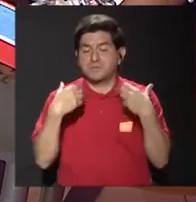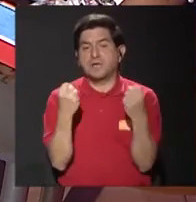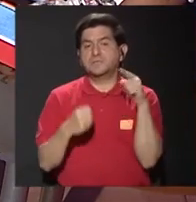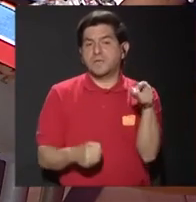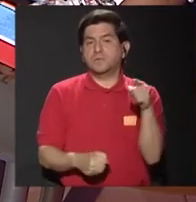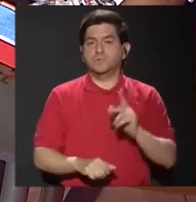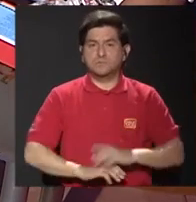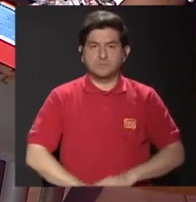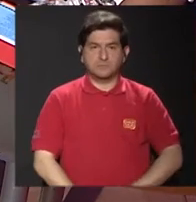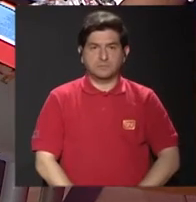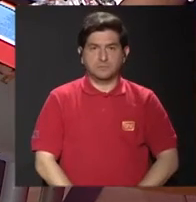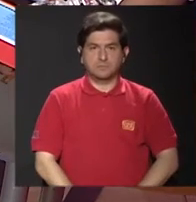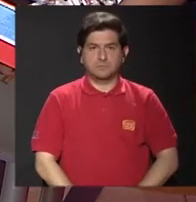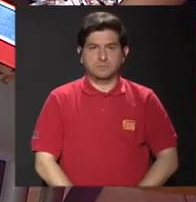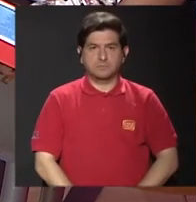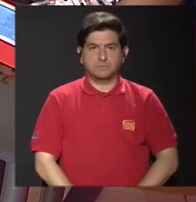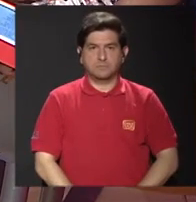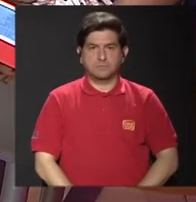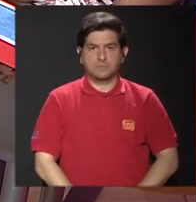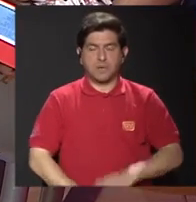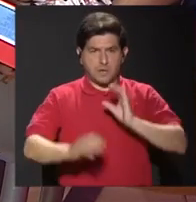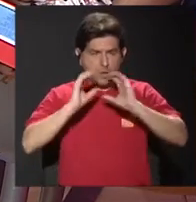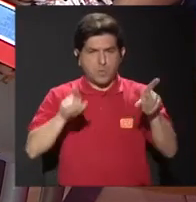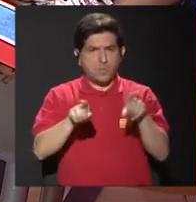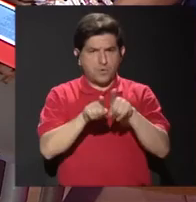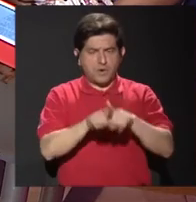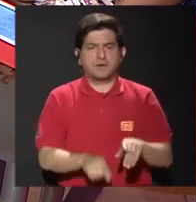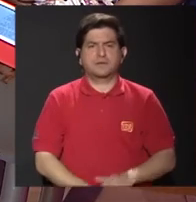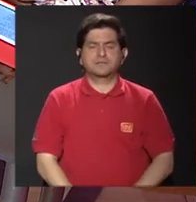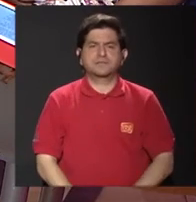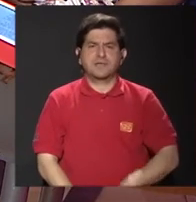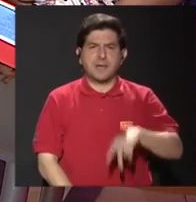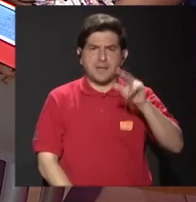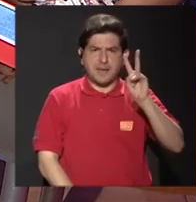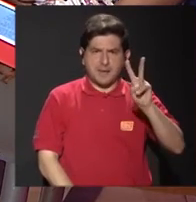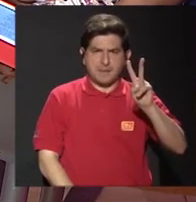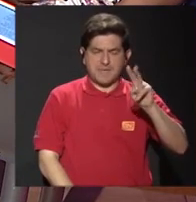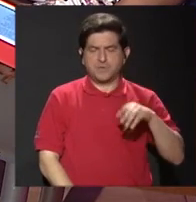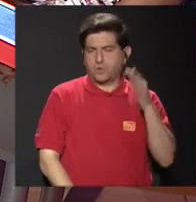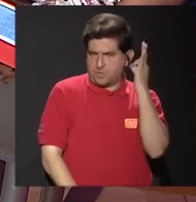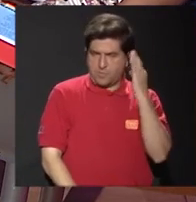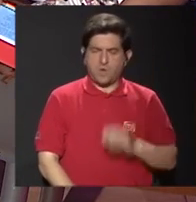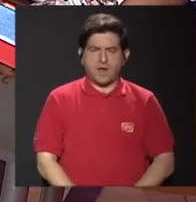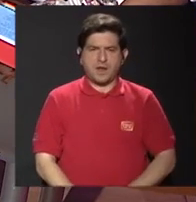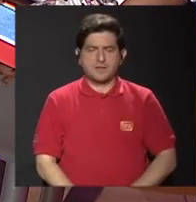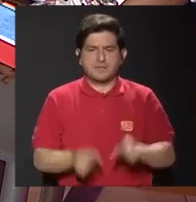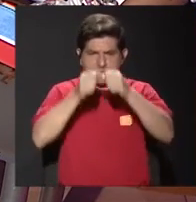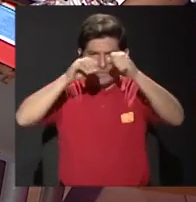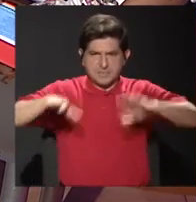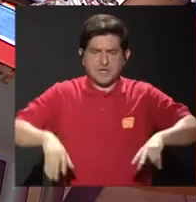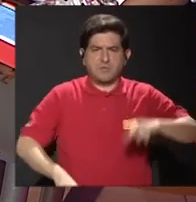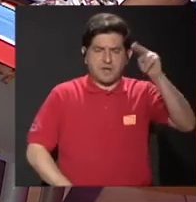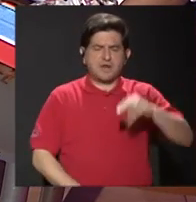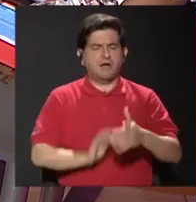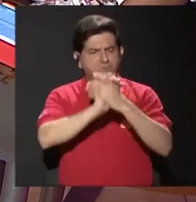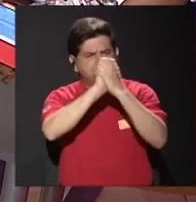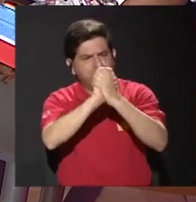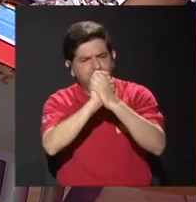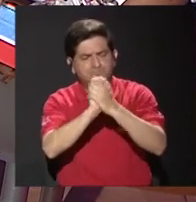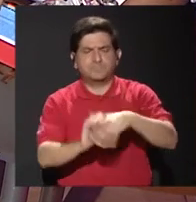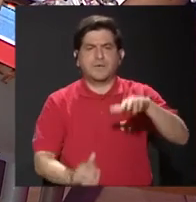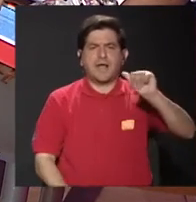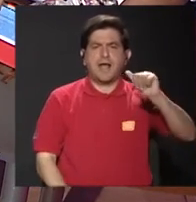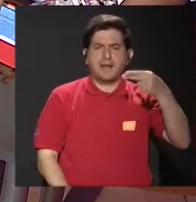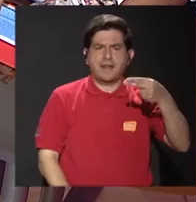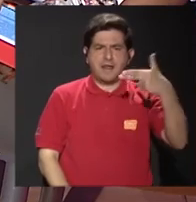también nos se comunica con nosotros doña victoria de sabana norte quiere felicitar a ana helena chacón que es